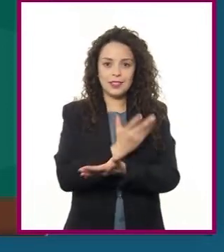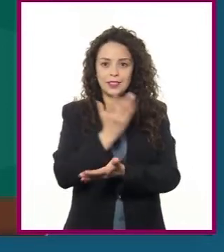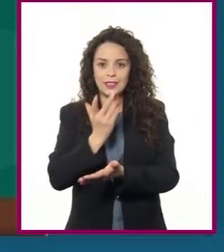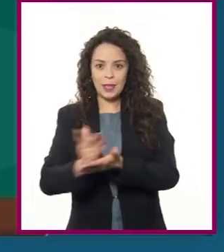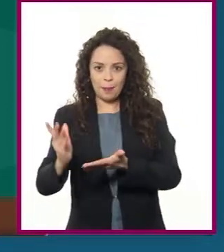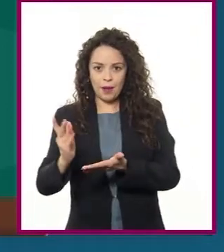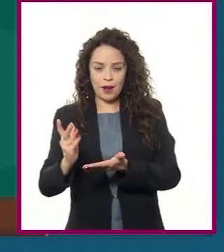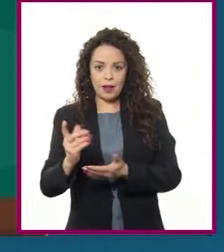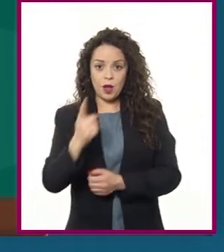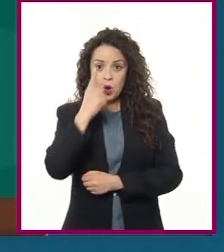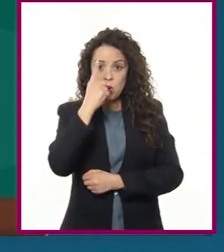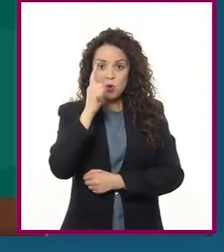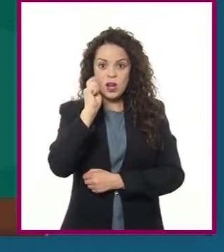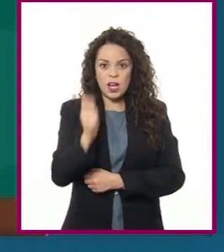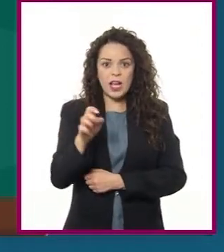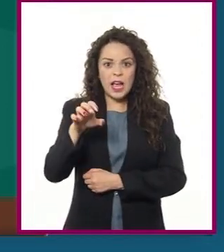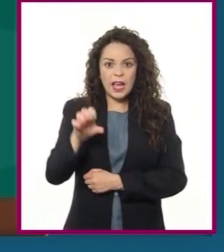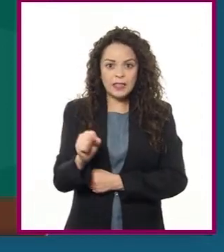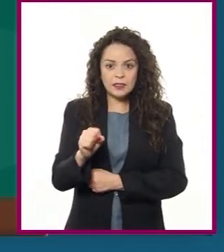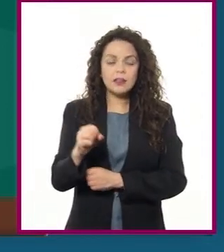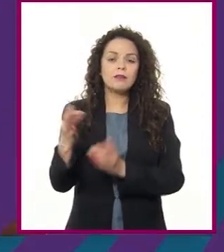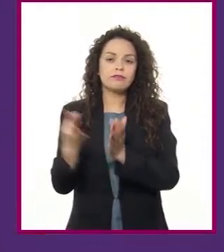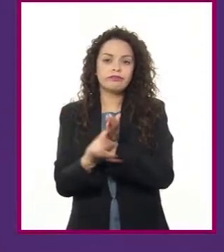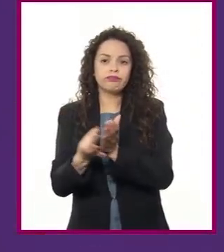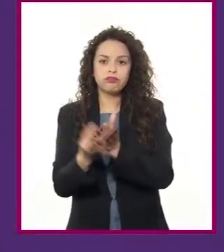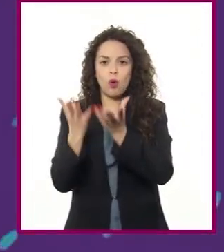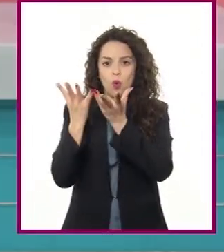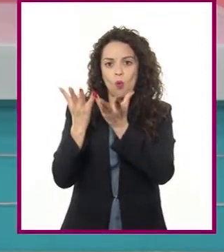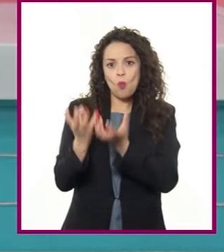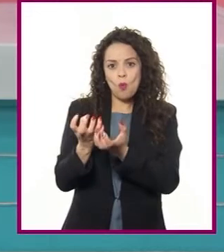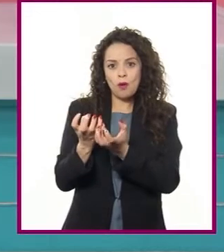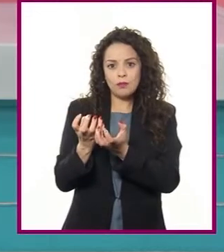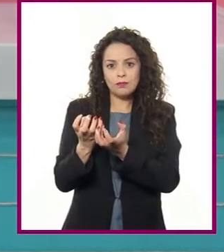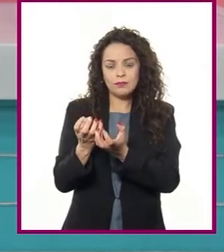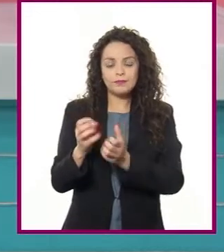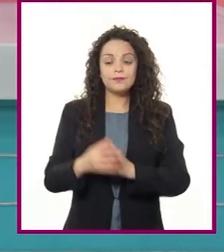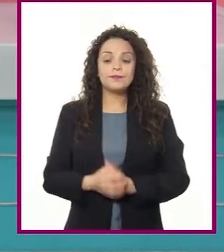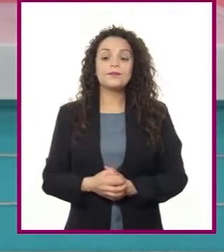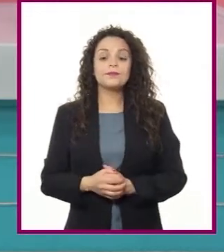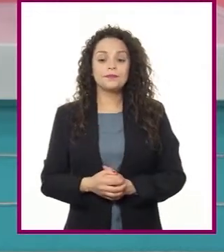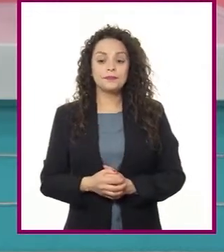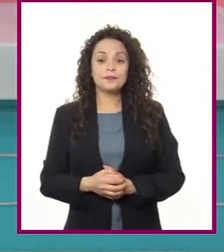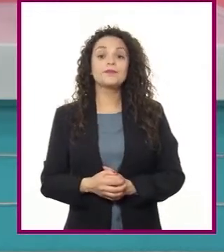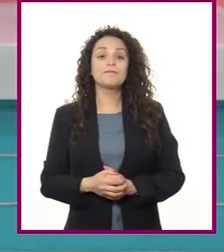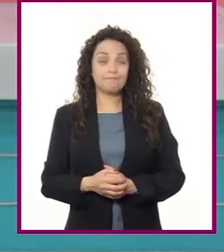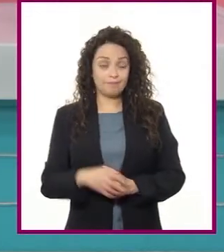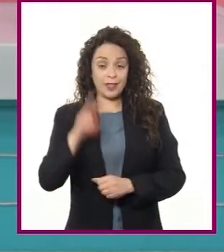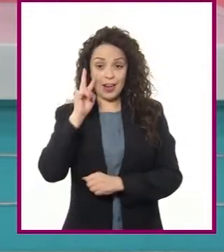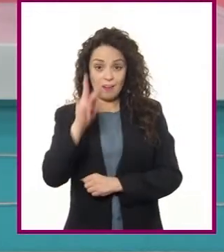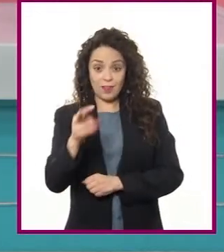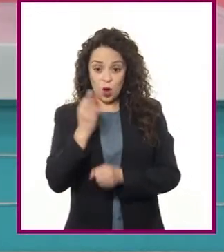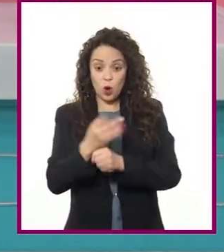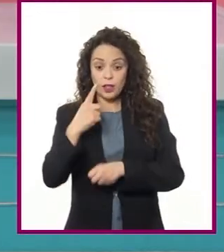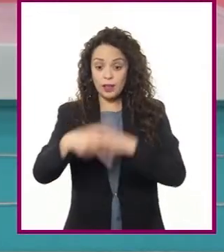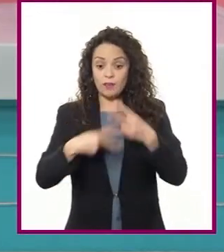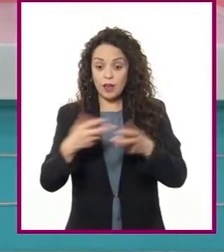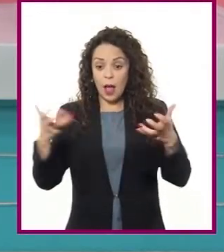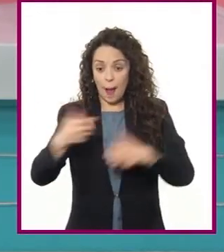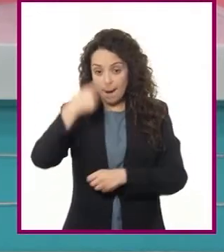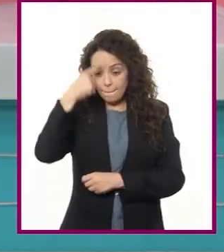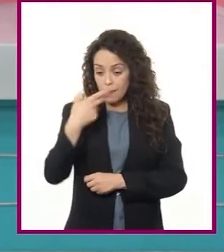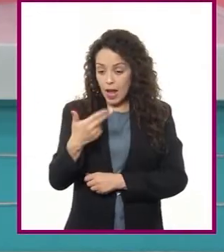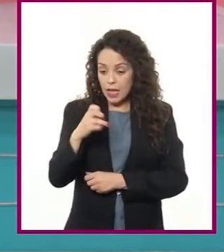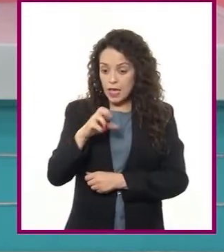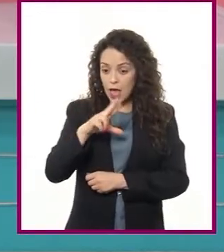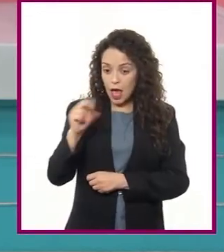la que una de las sustancias tiene propiedades magnéticas. Perfecto, hagamos lo siguiente para separar el hierro del cereal. Coloquemos